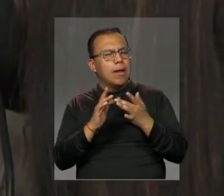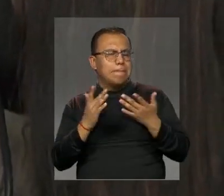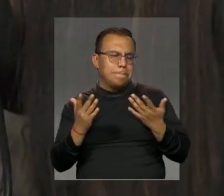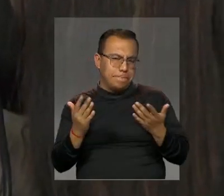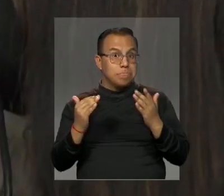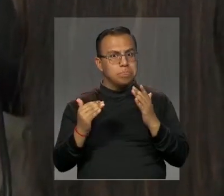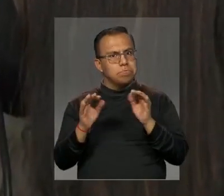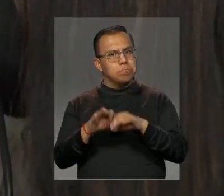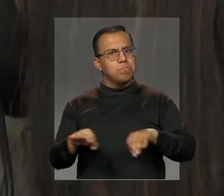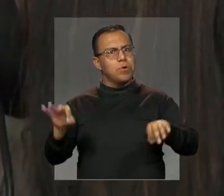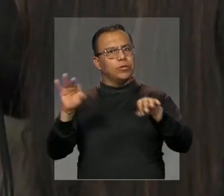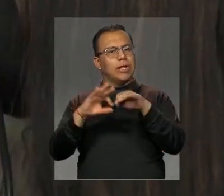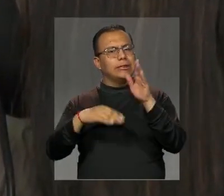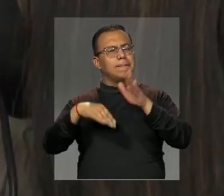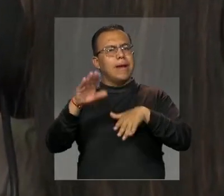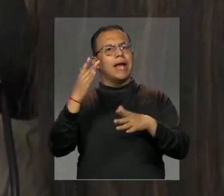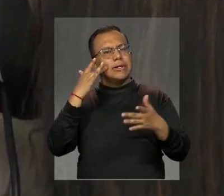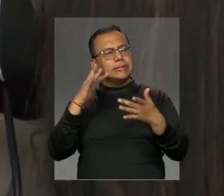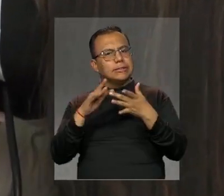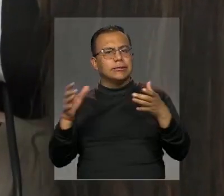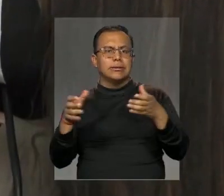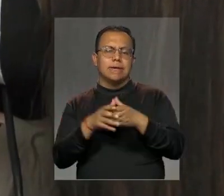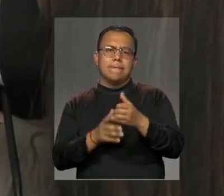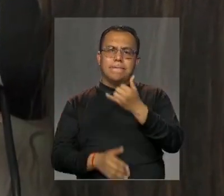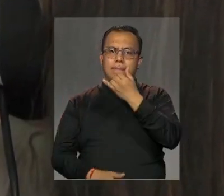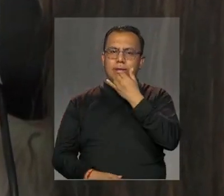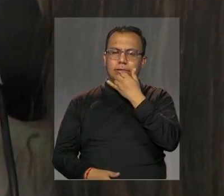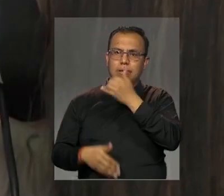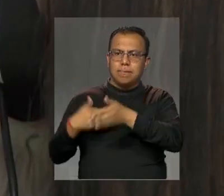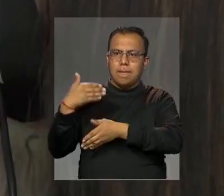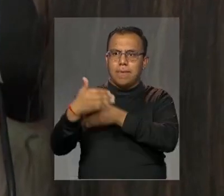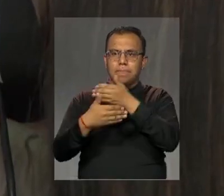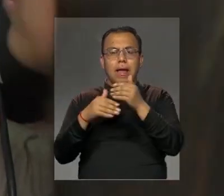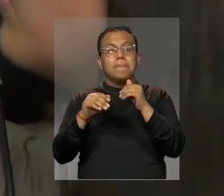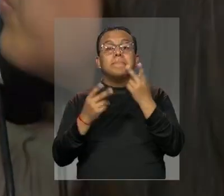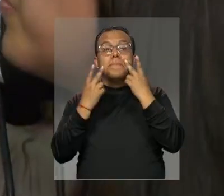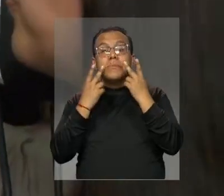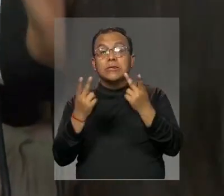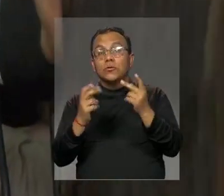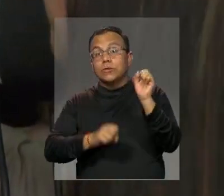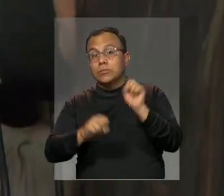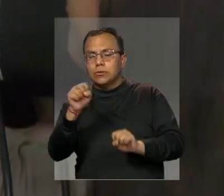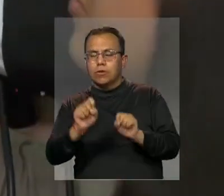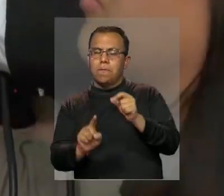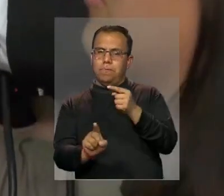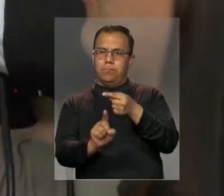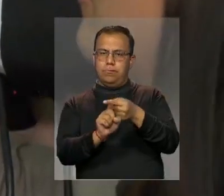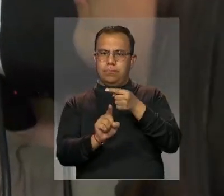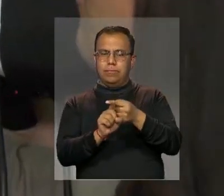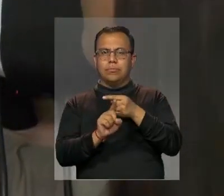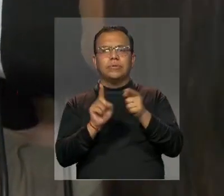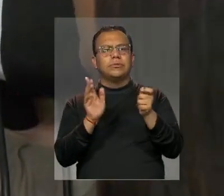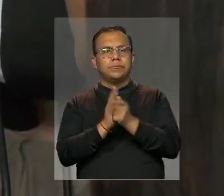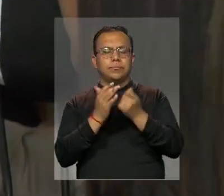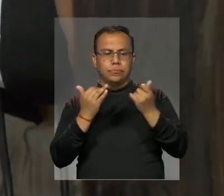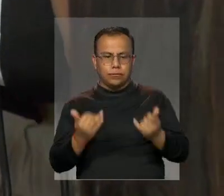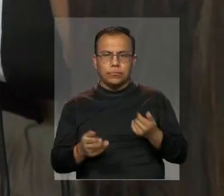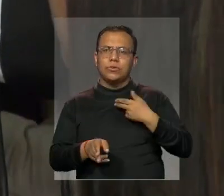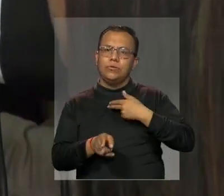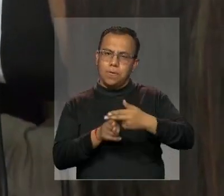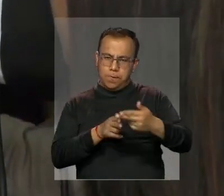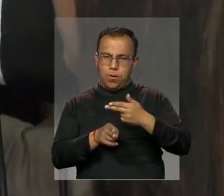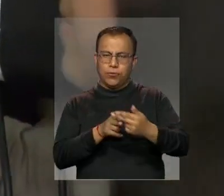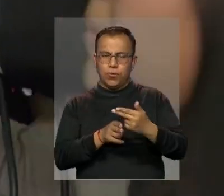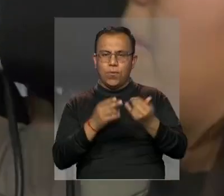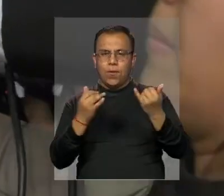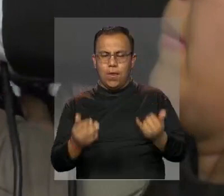número importante de votos, lo que nos permite avizorar con optimismo de que estamos próximos